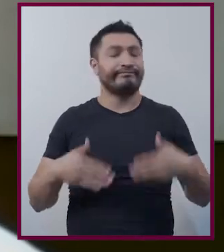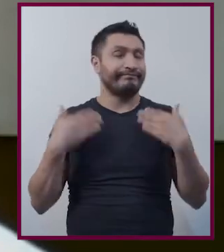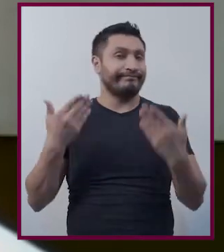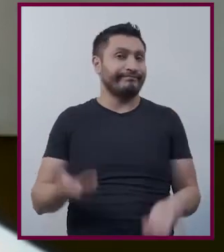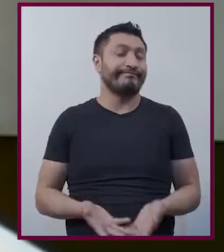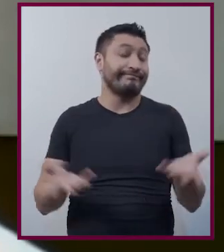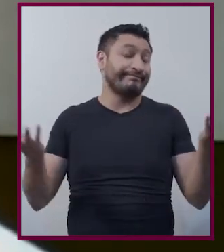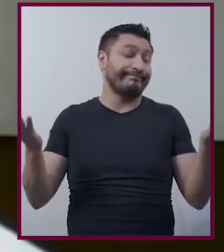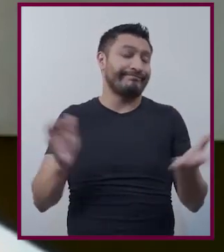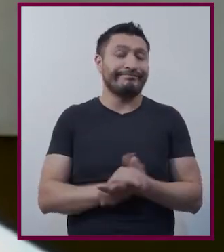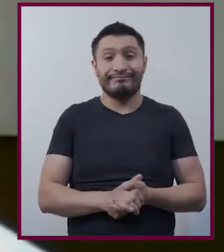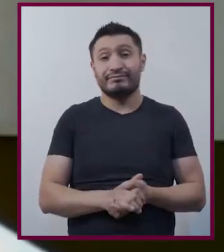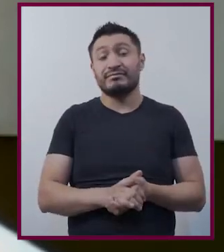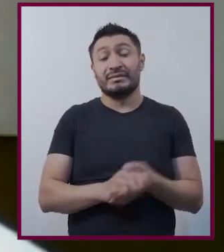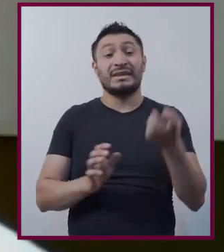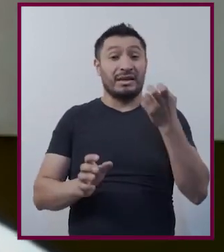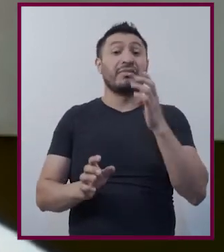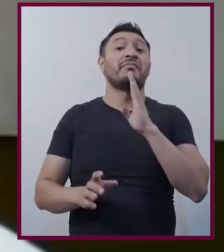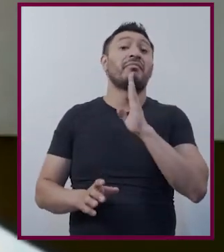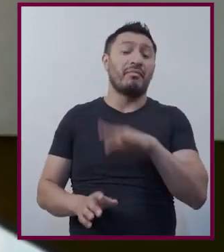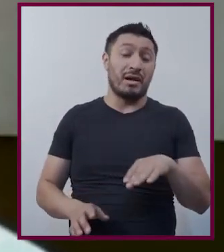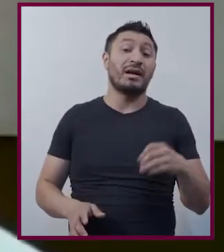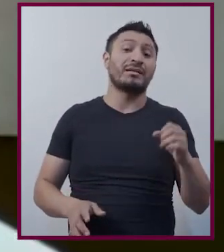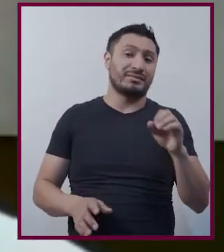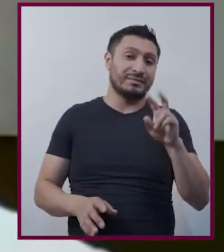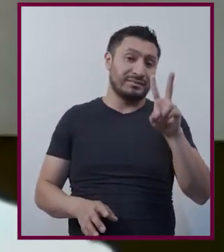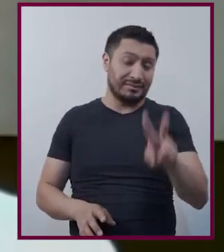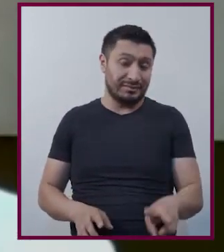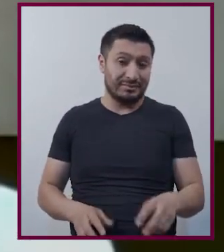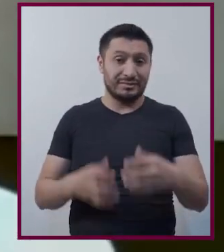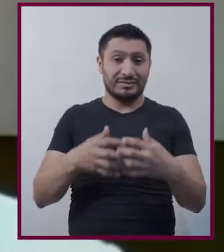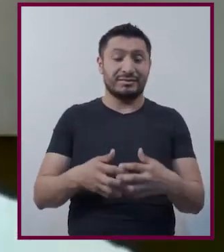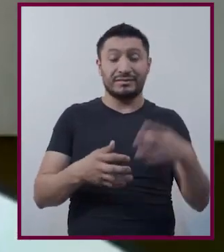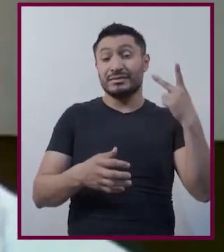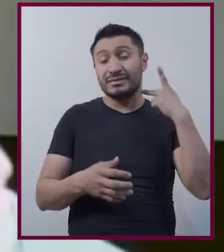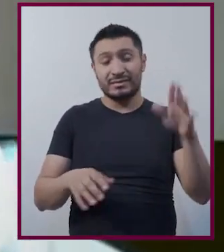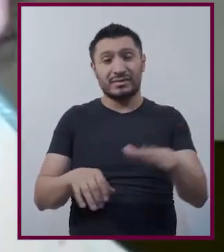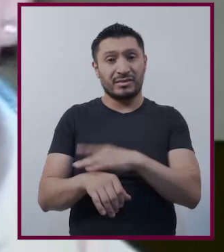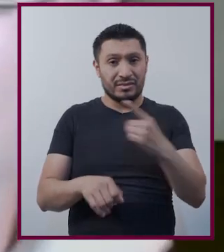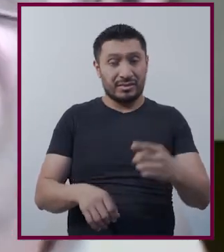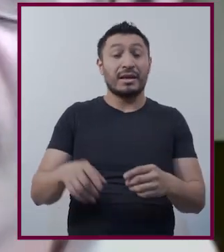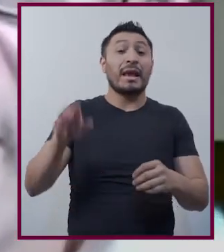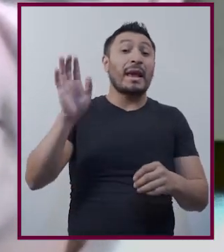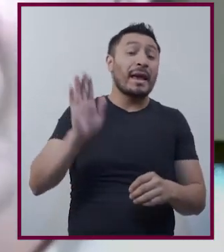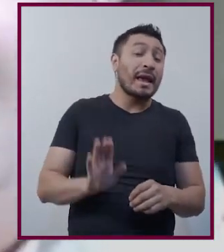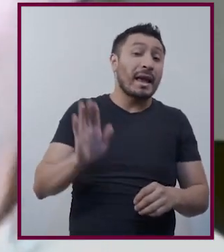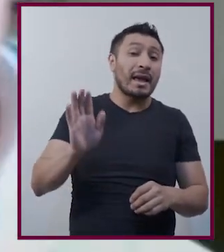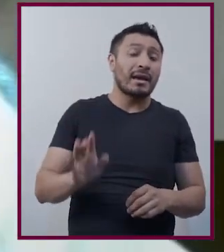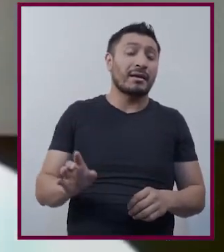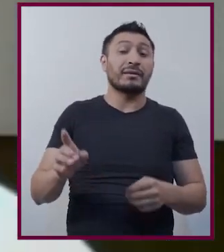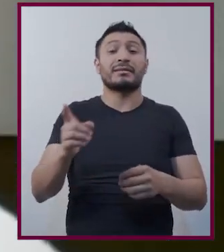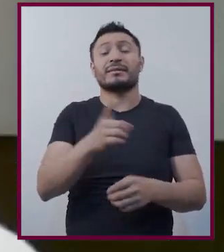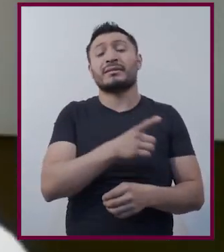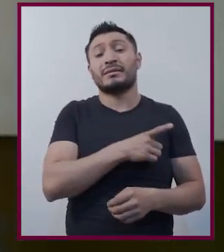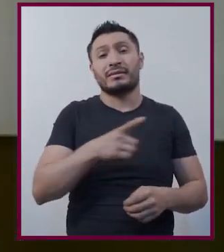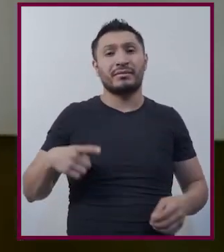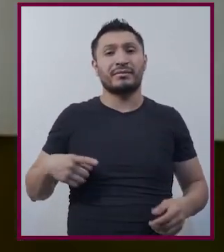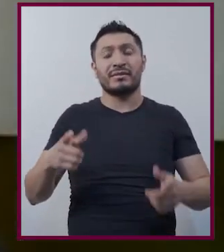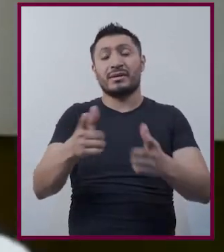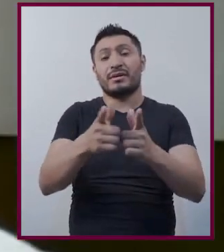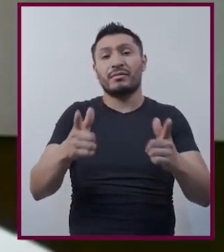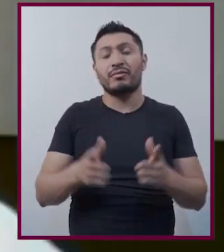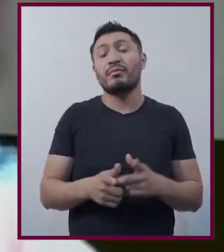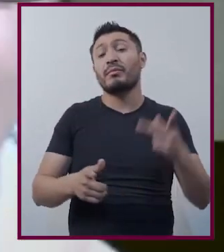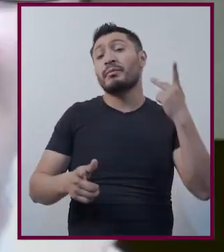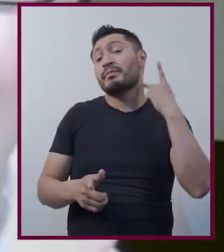¿sí? Y esto es malo, por supuesto, para los sistemas políticos, porque se supone que los partidos tendrían que ser